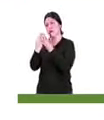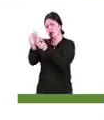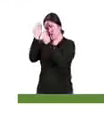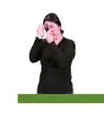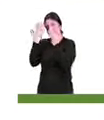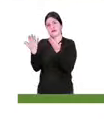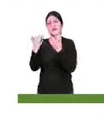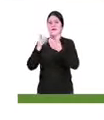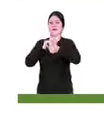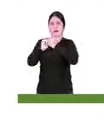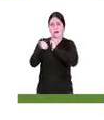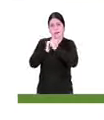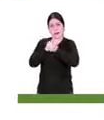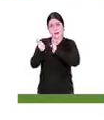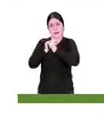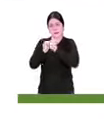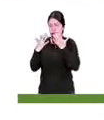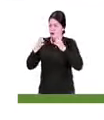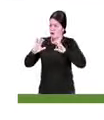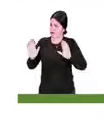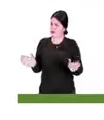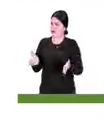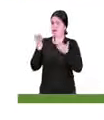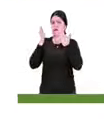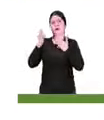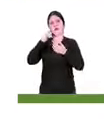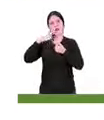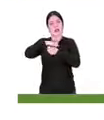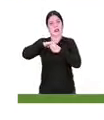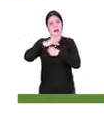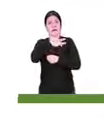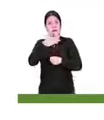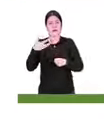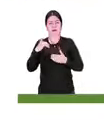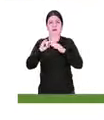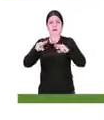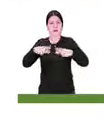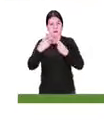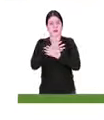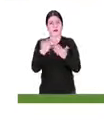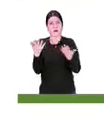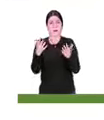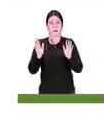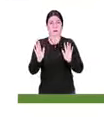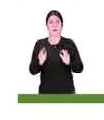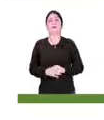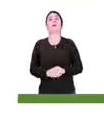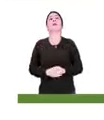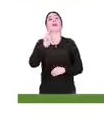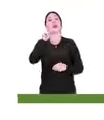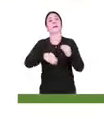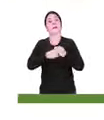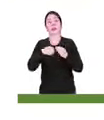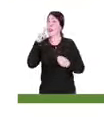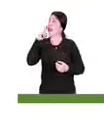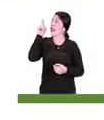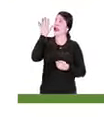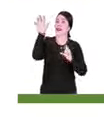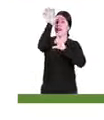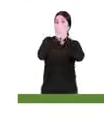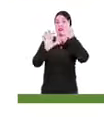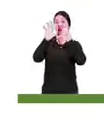para mejorar su condición de vida. Y ahí veíamos cómo esto va a ser la primera